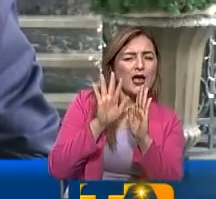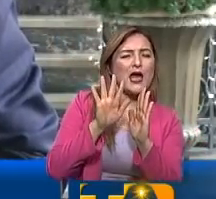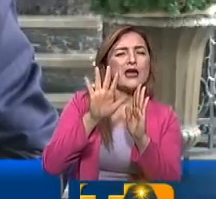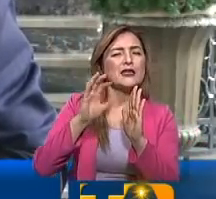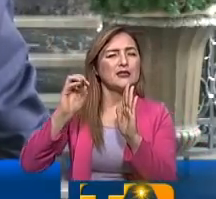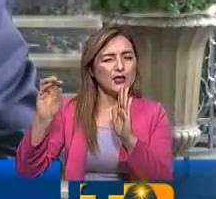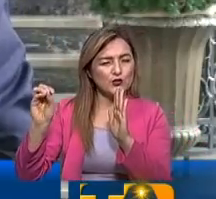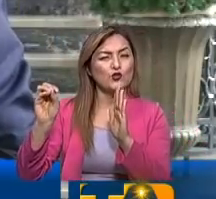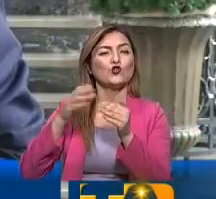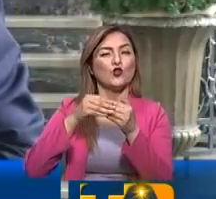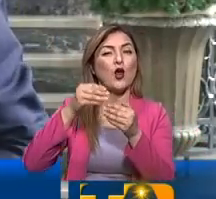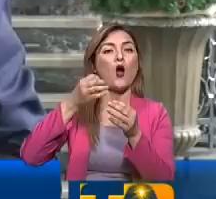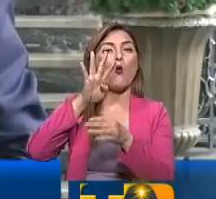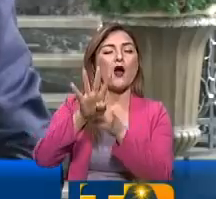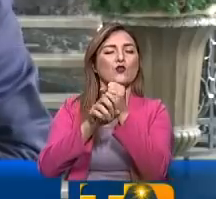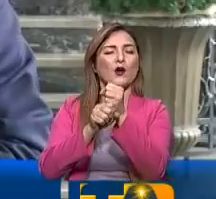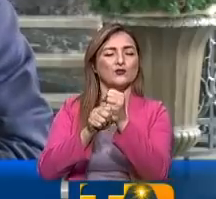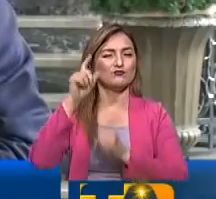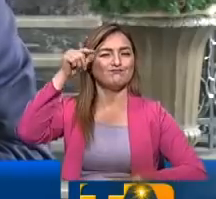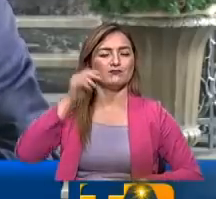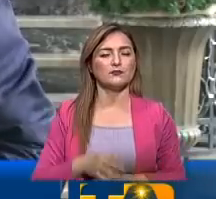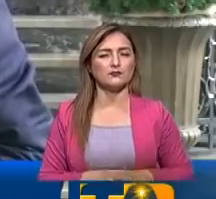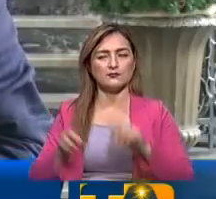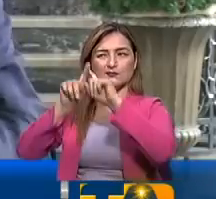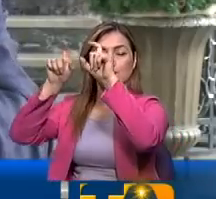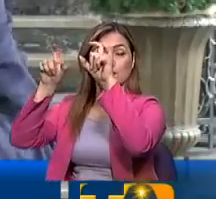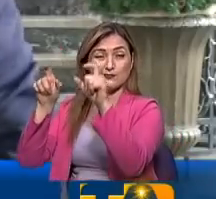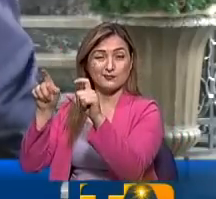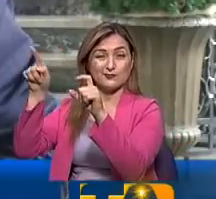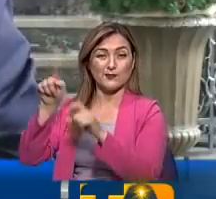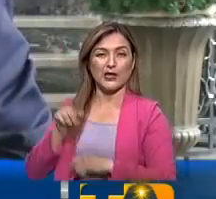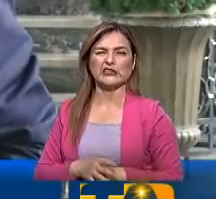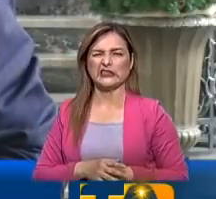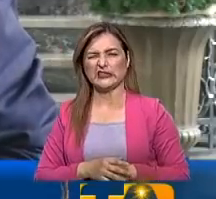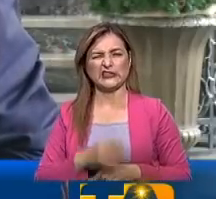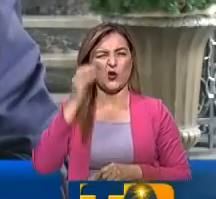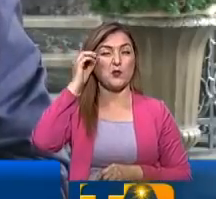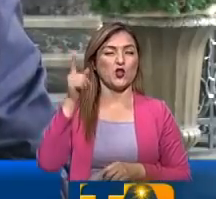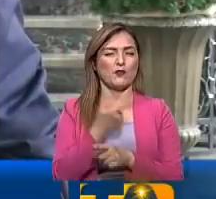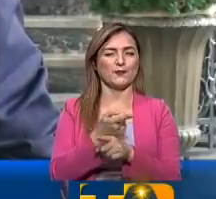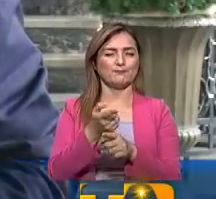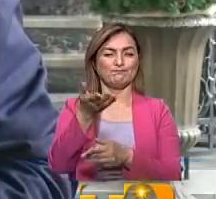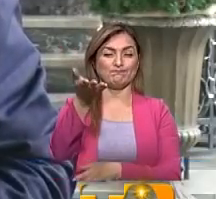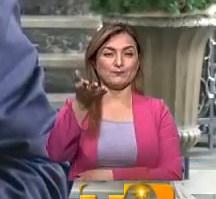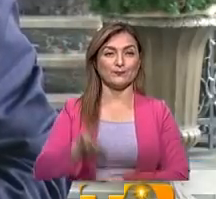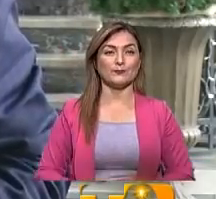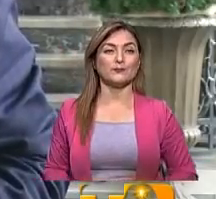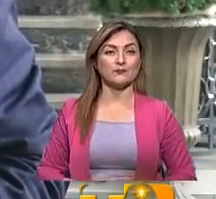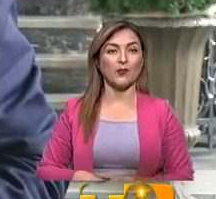divididas, por cierto, entre empleadores y trabajadores, que lo reflejamos en el siguiente reportaje.